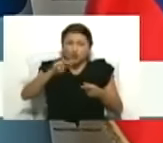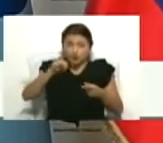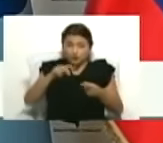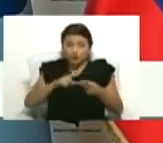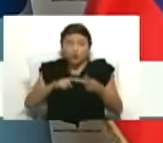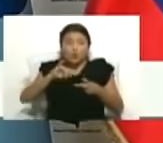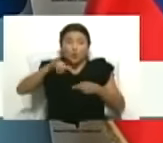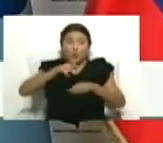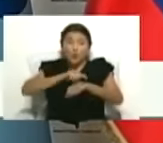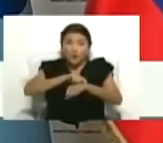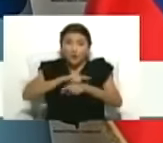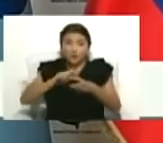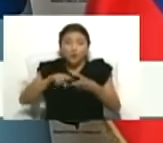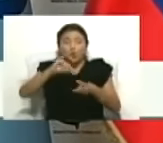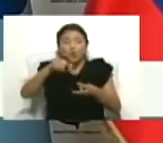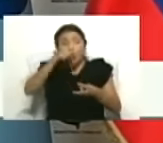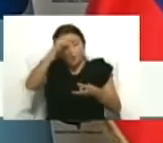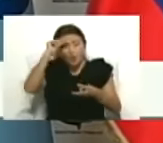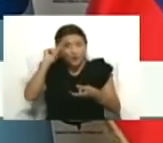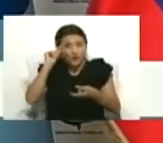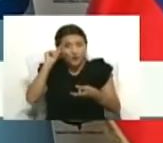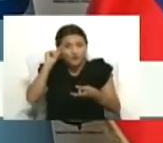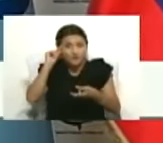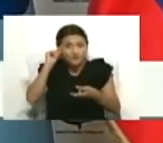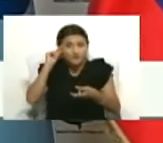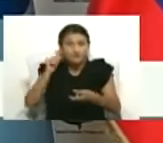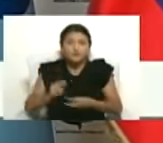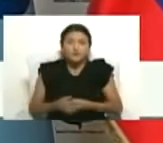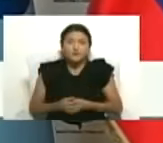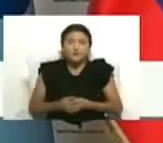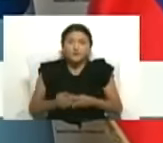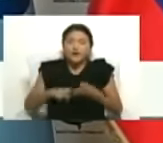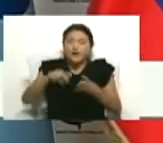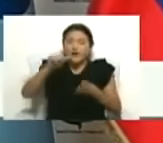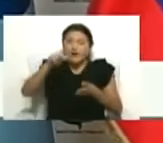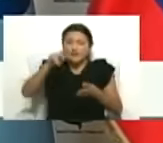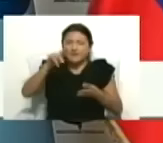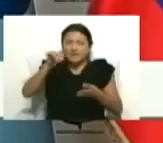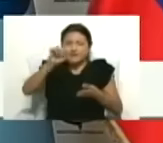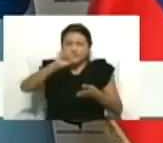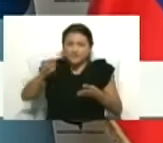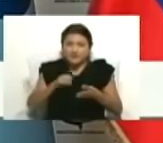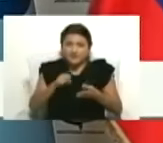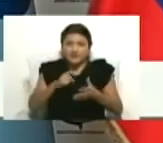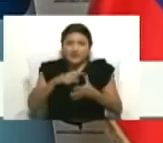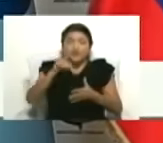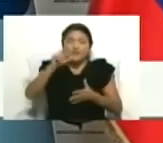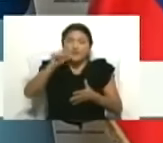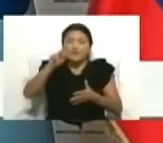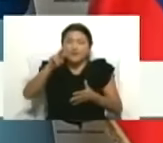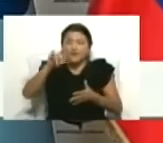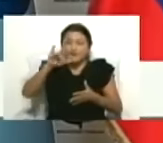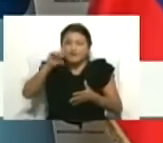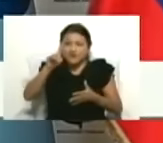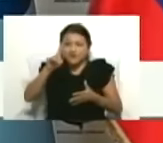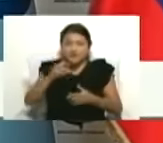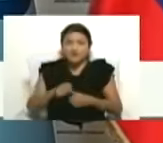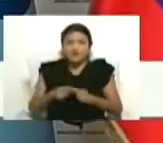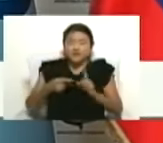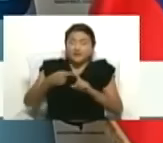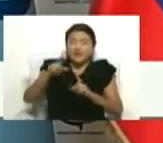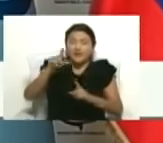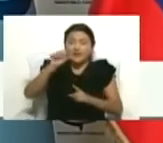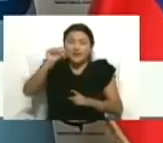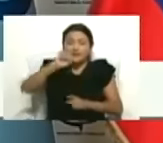Juan Guaidó, Julio Borges, Andrés Izarra, David Smolansky,